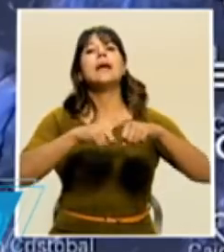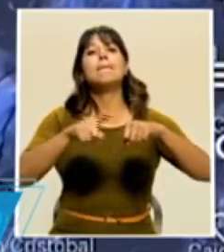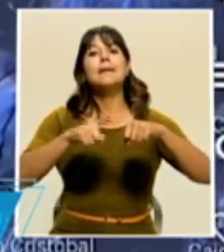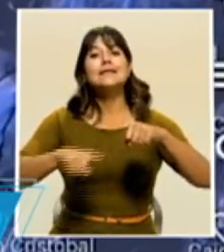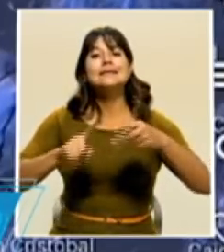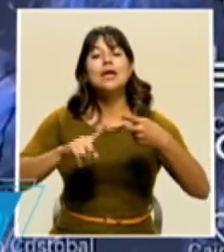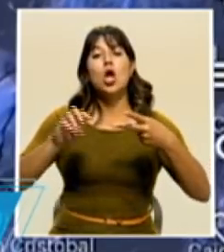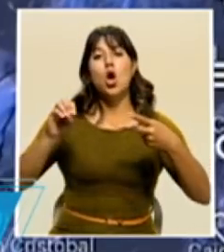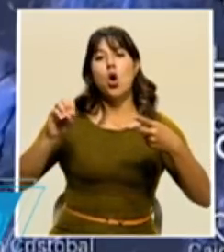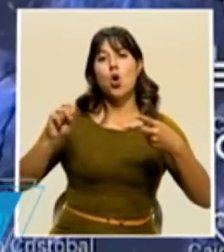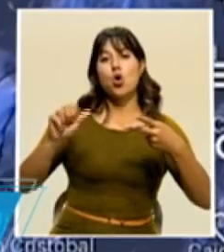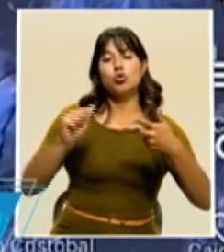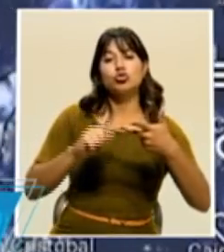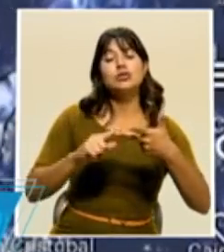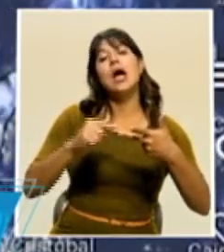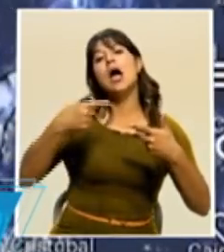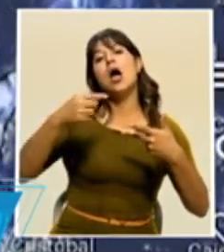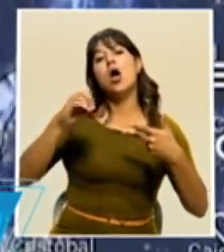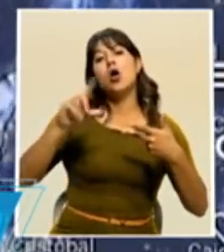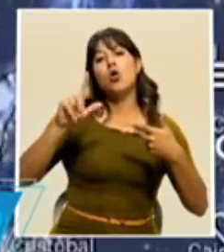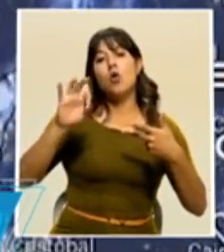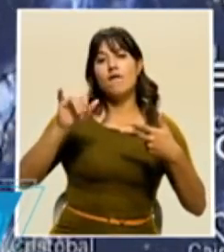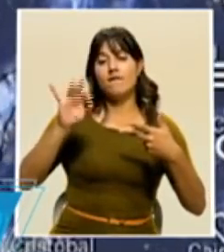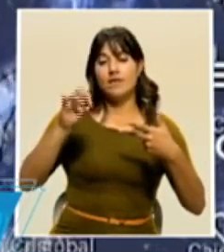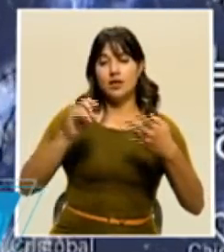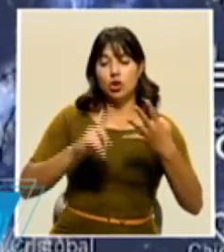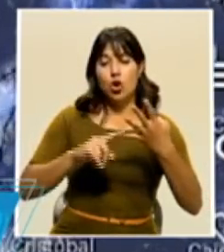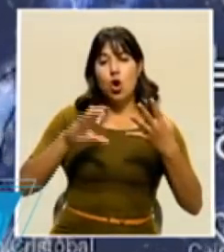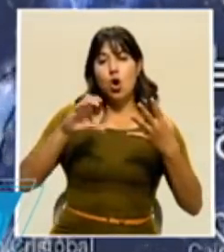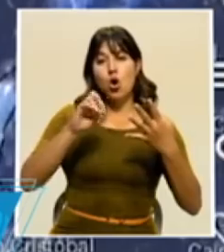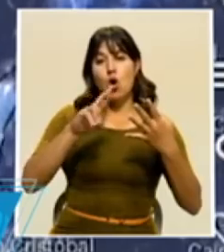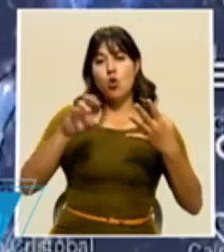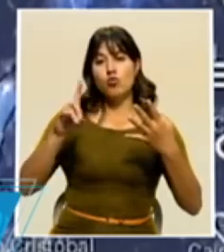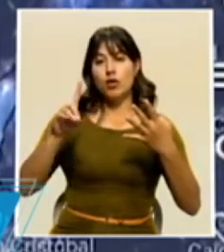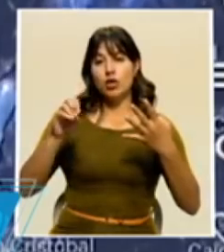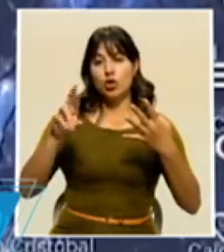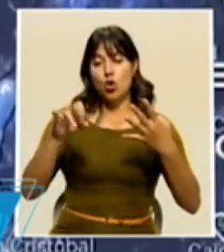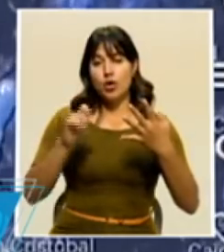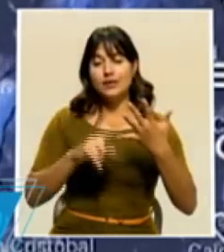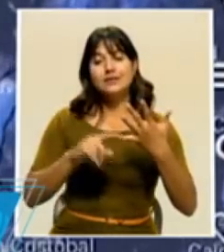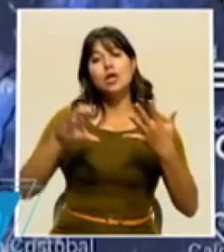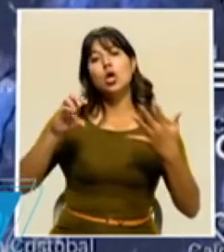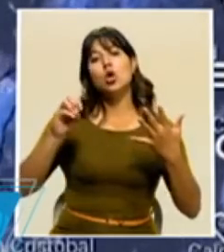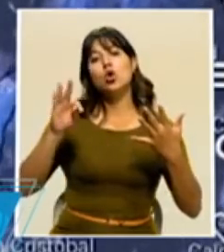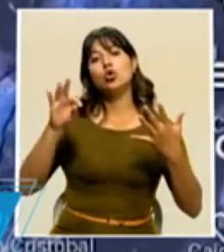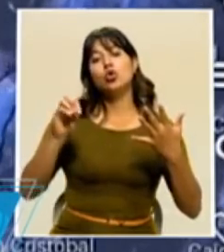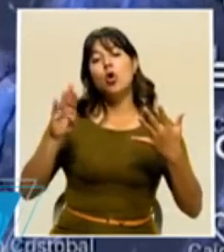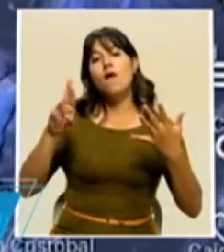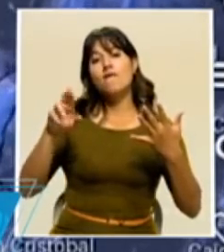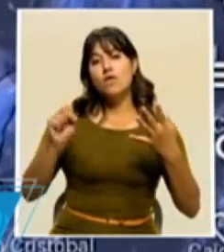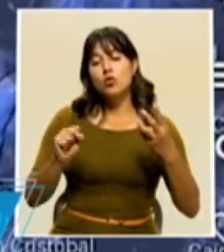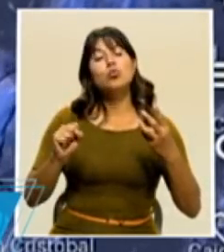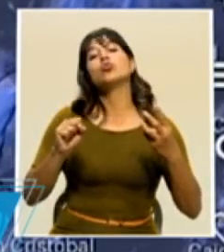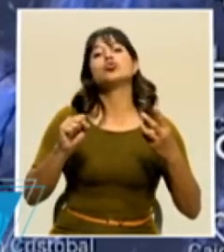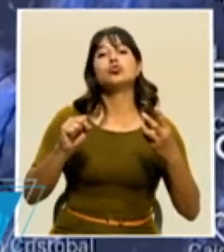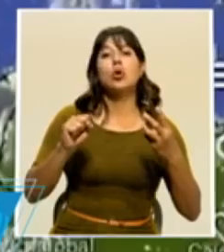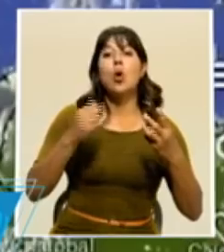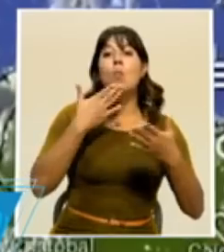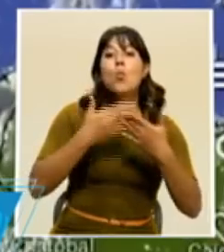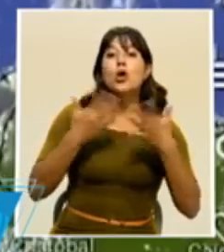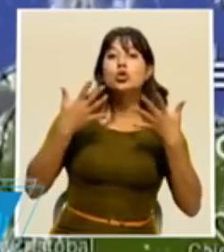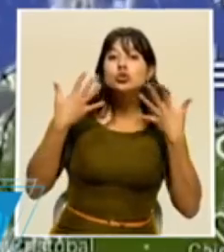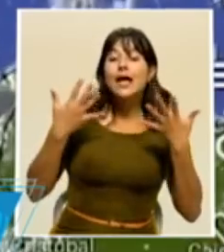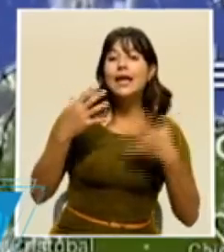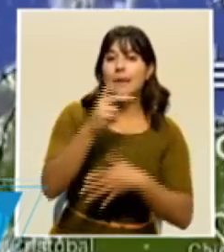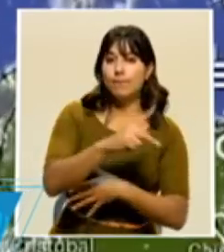Golfito, Corredores, Cotobruz, Buenos Aires, Quepos, Parrita y Punta Arenas. Los comités locales de